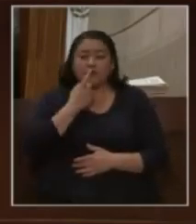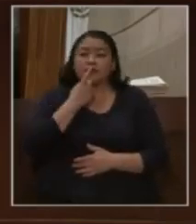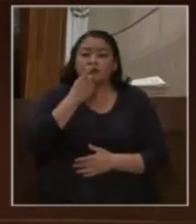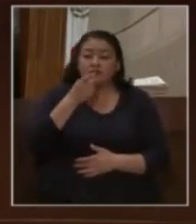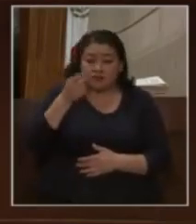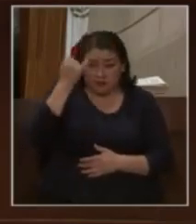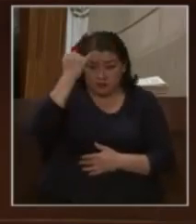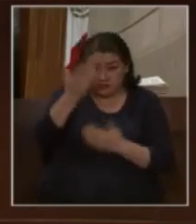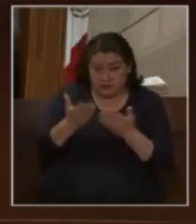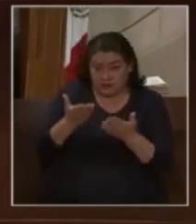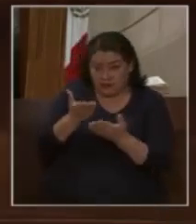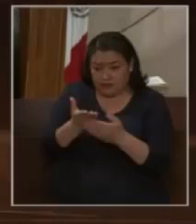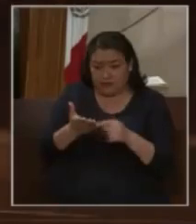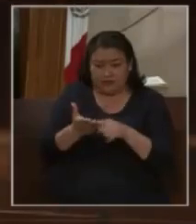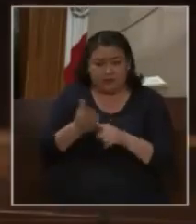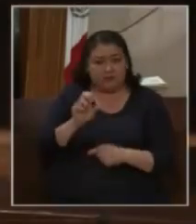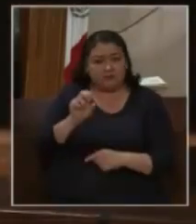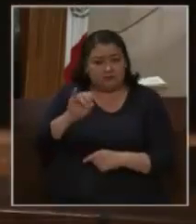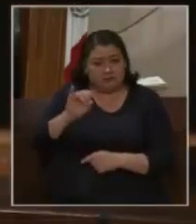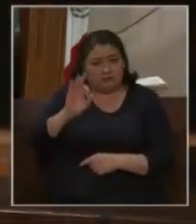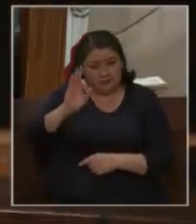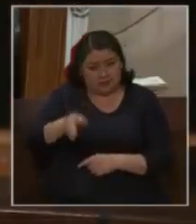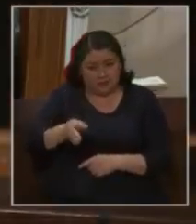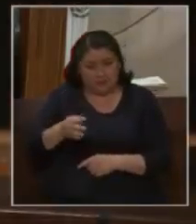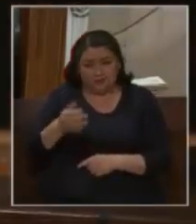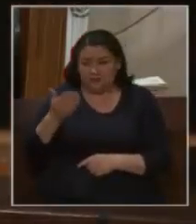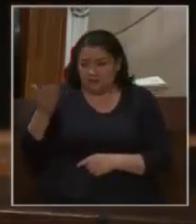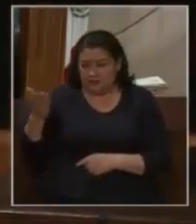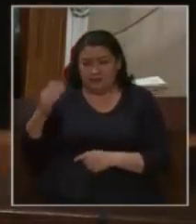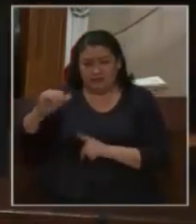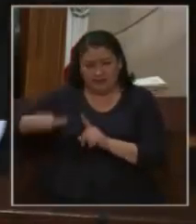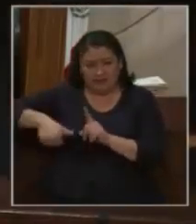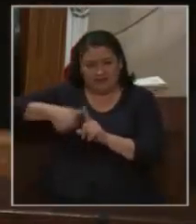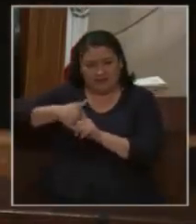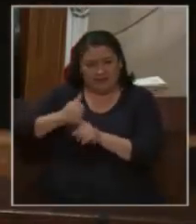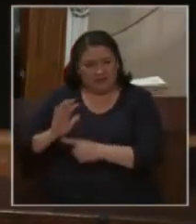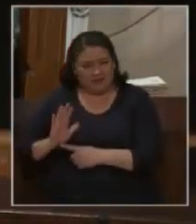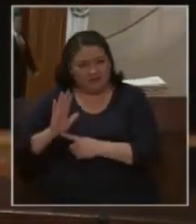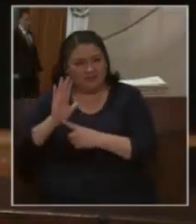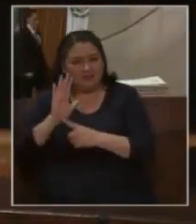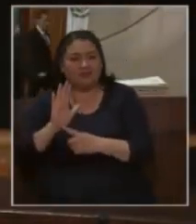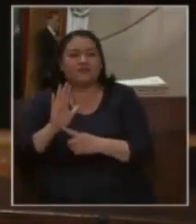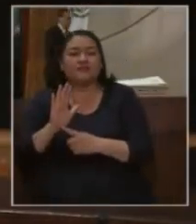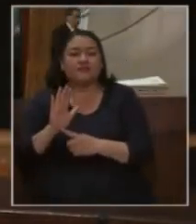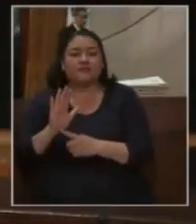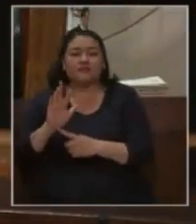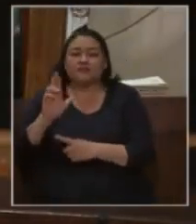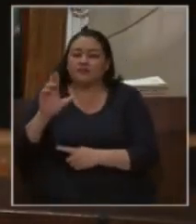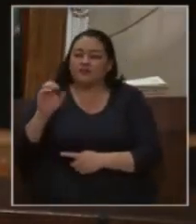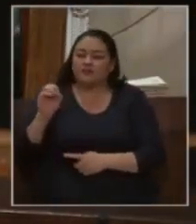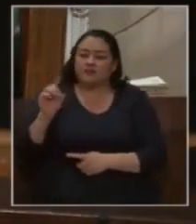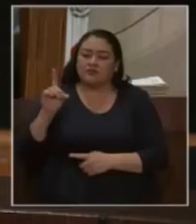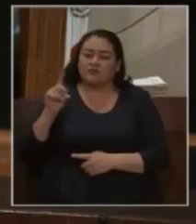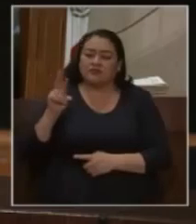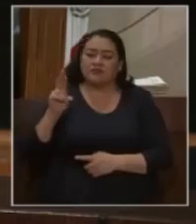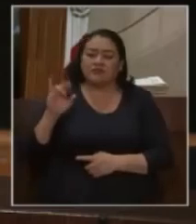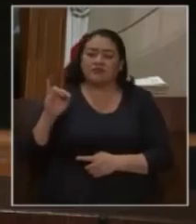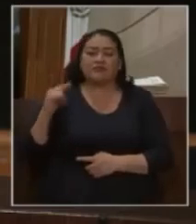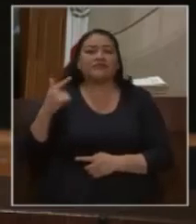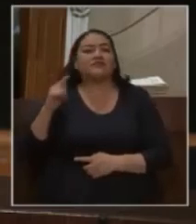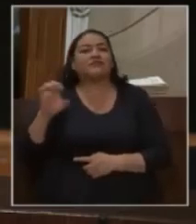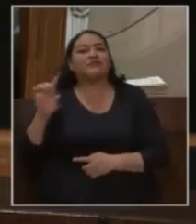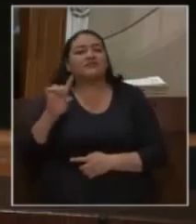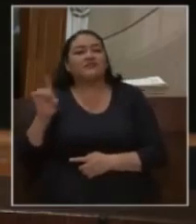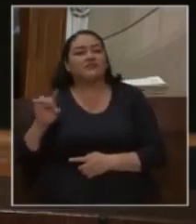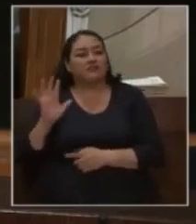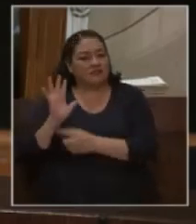votaré a favor del proyecto que nos presenta el magistrado Rodríguez Mondragón,